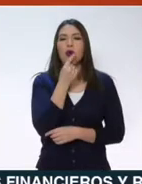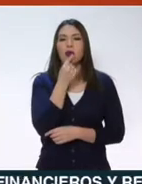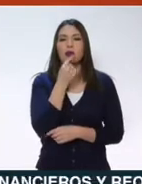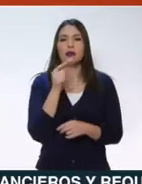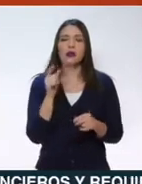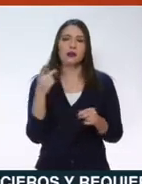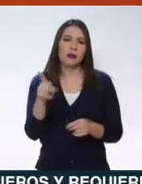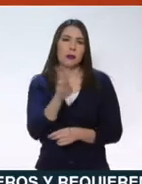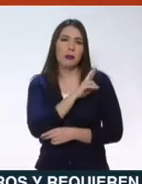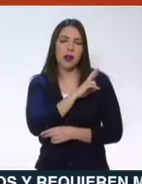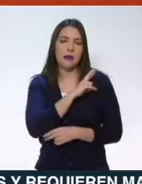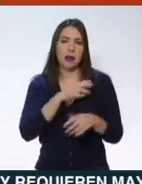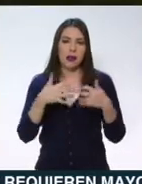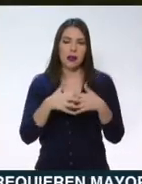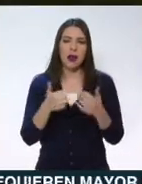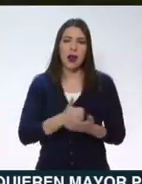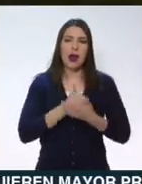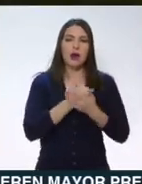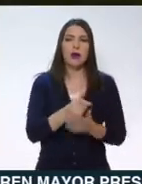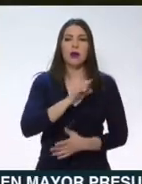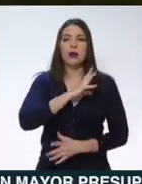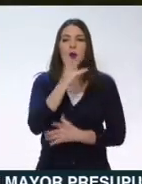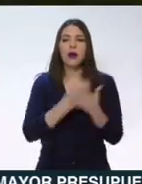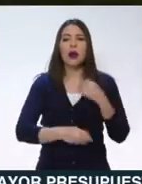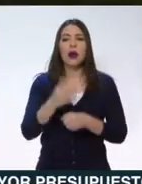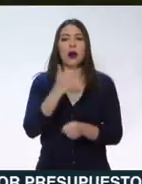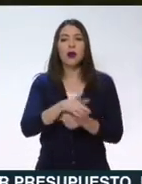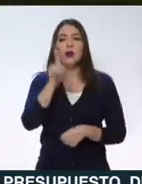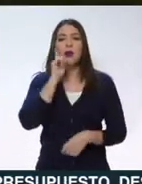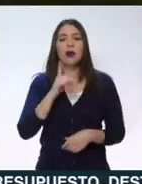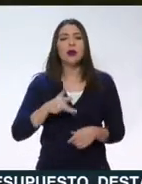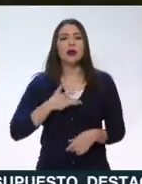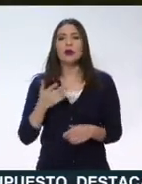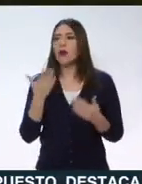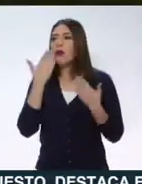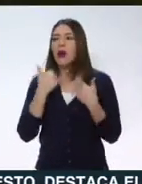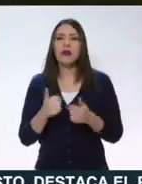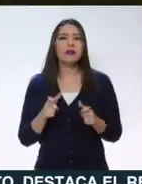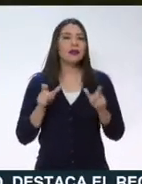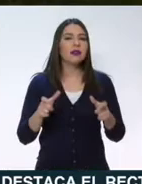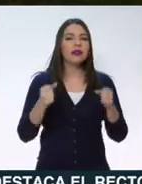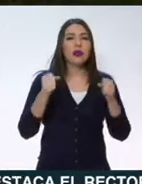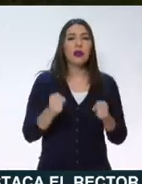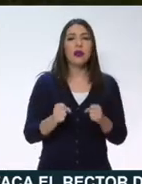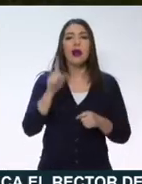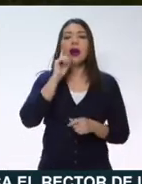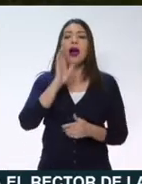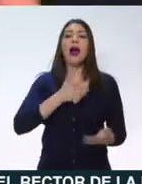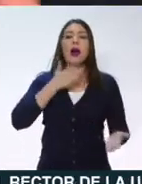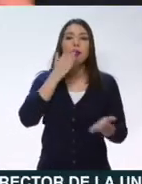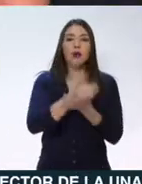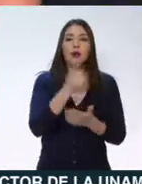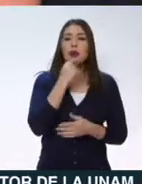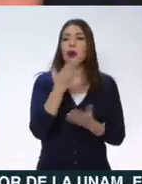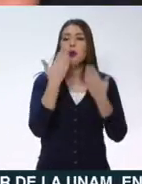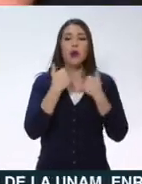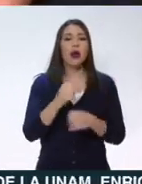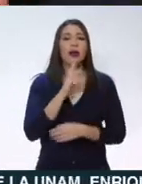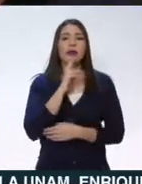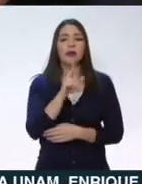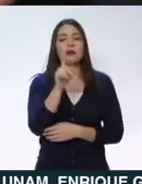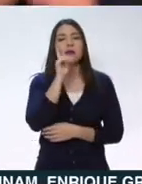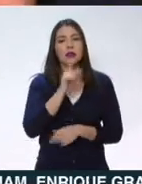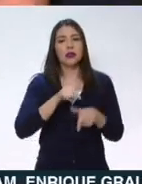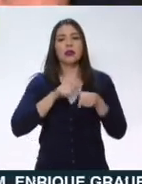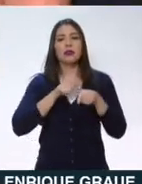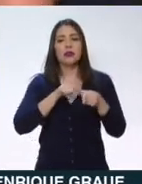pudo escapar. Desde entonces, Xiomara se siente insegura y a pesar de haber acudido ante las autoridades y no obtener respuesta, aseguró que continuará